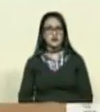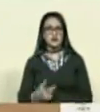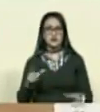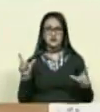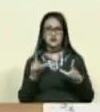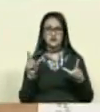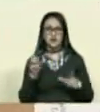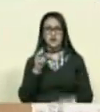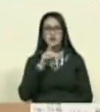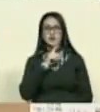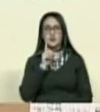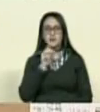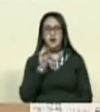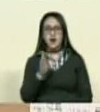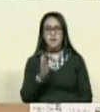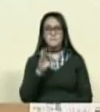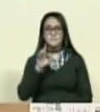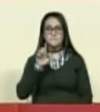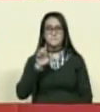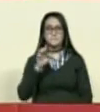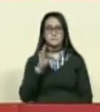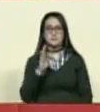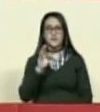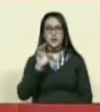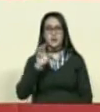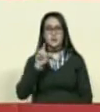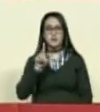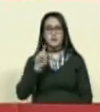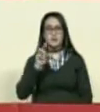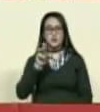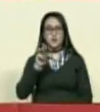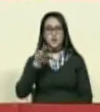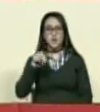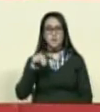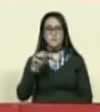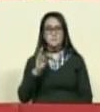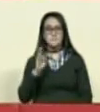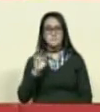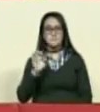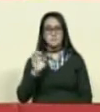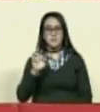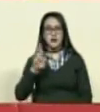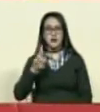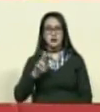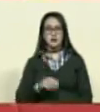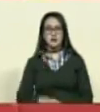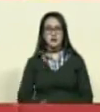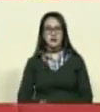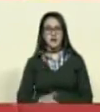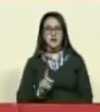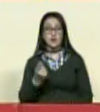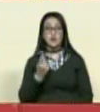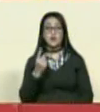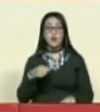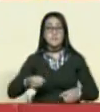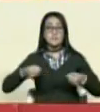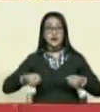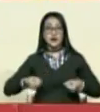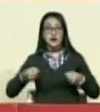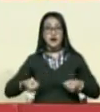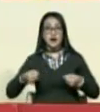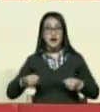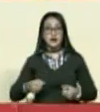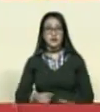televisora Bloomberg, una televisora de la firma Bloomberg, que es solo para mercados,